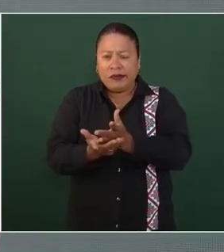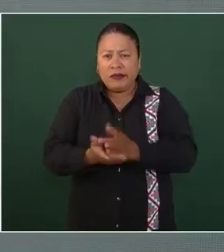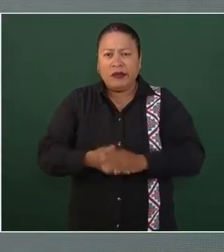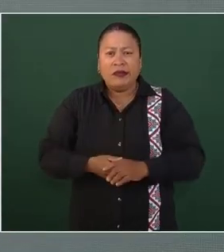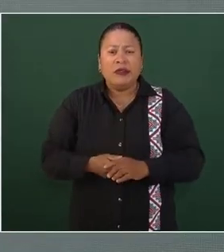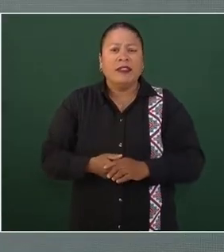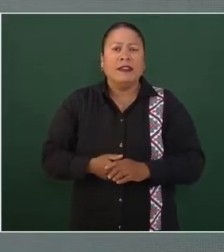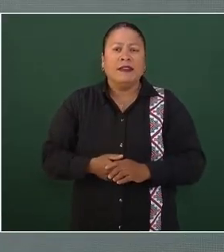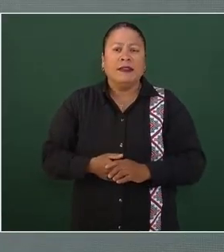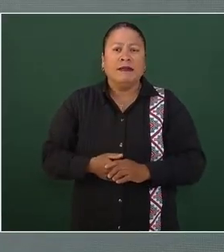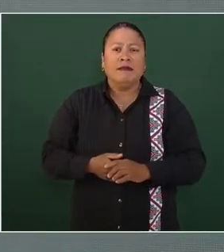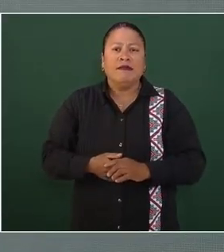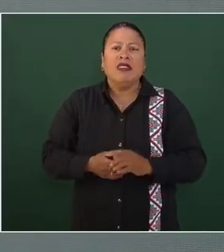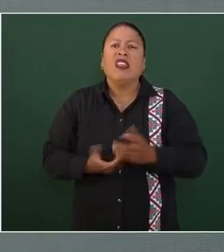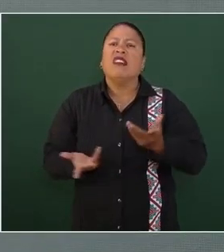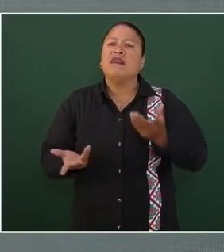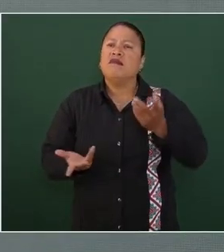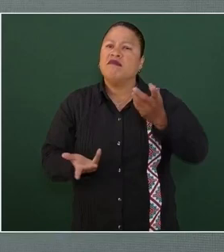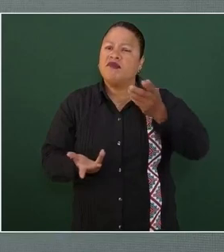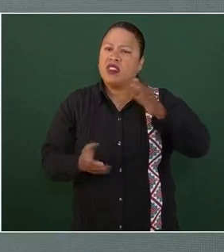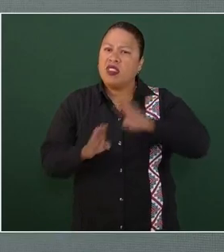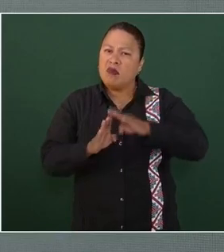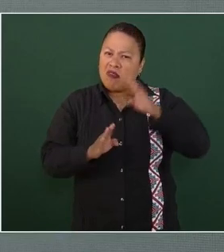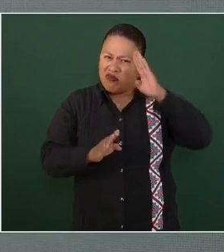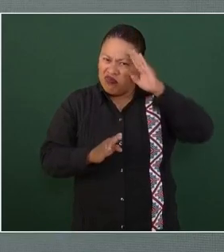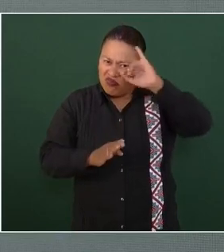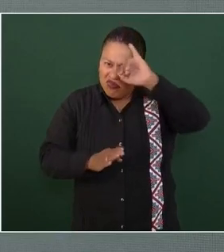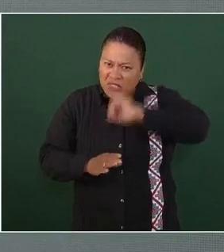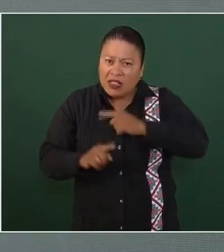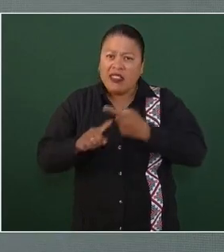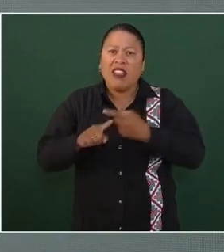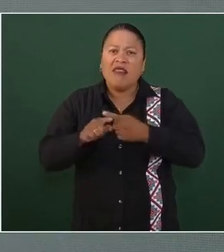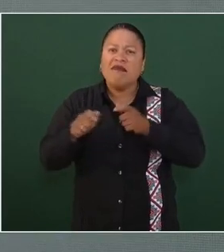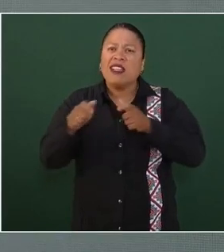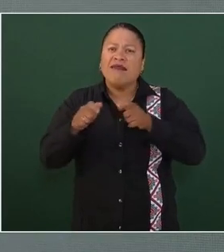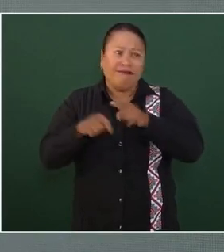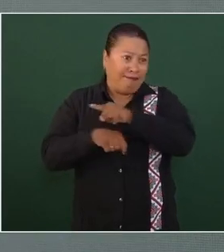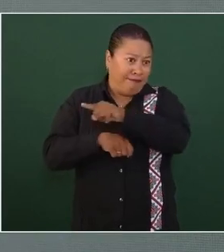amo patrón al pueblo de México